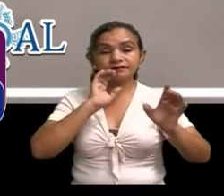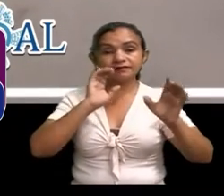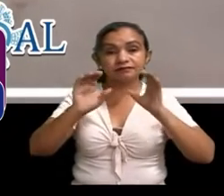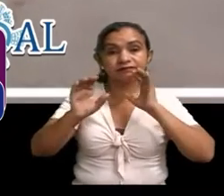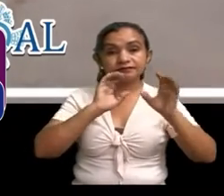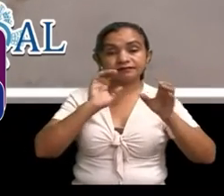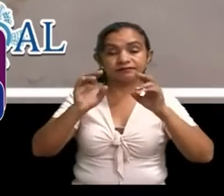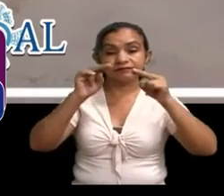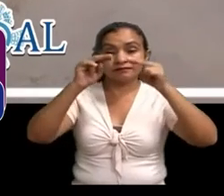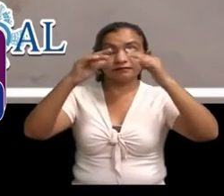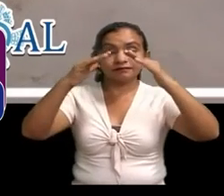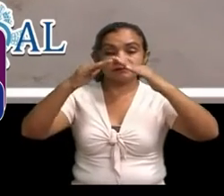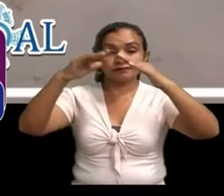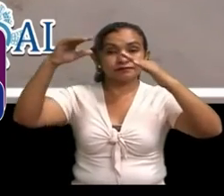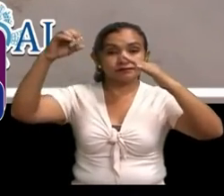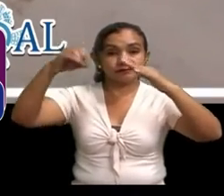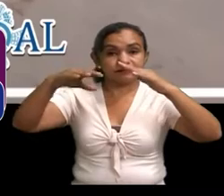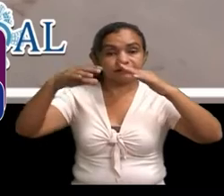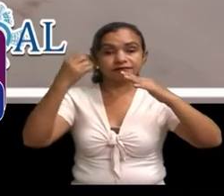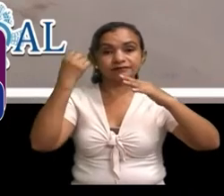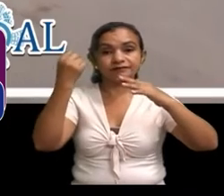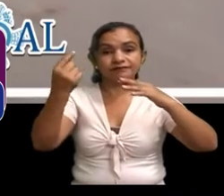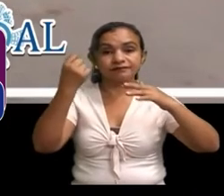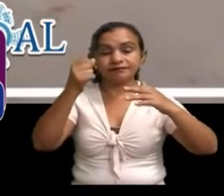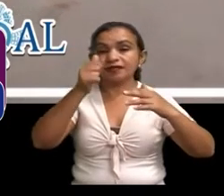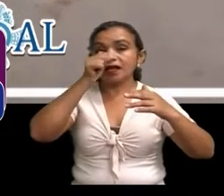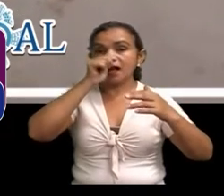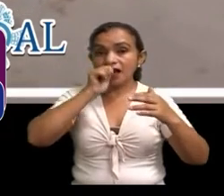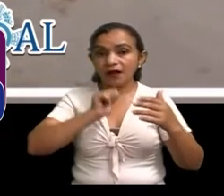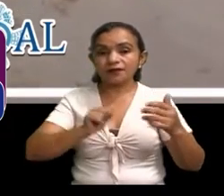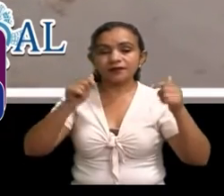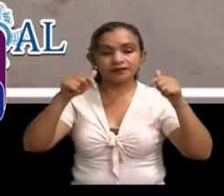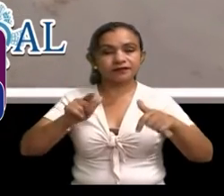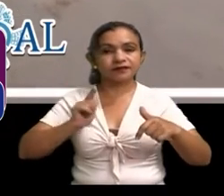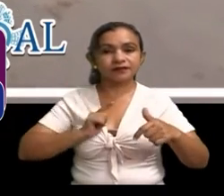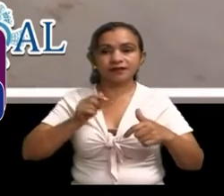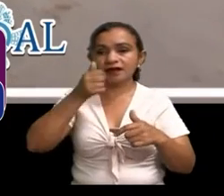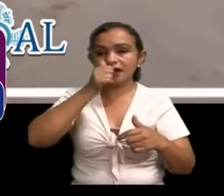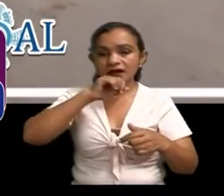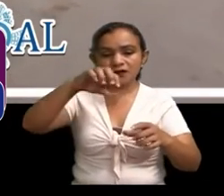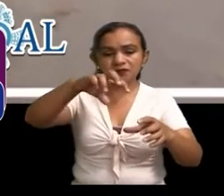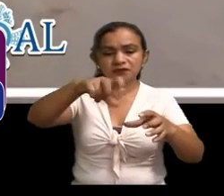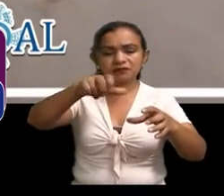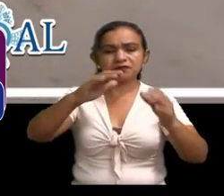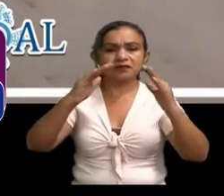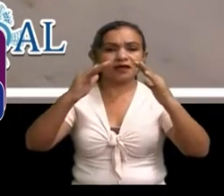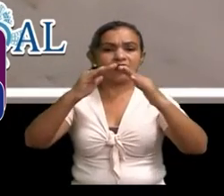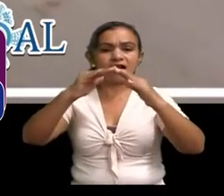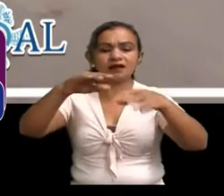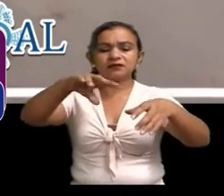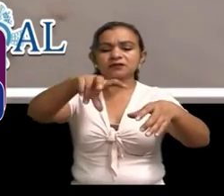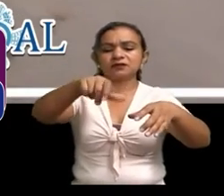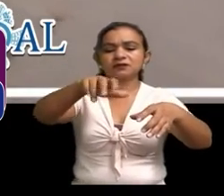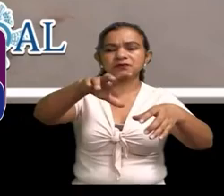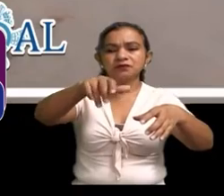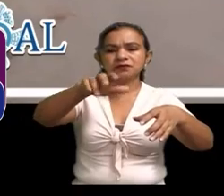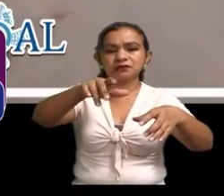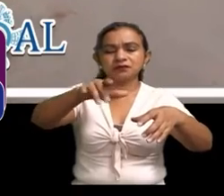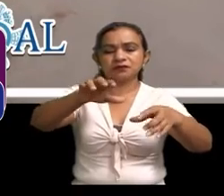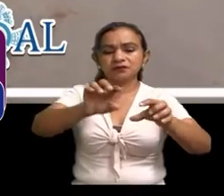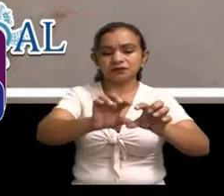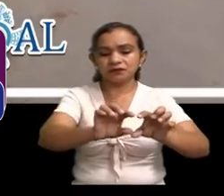tienen electricidad y les hacía falta el agua. Ahora tienen agua desde su casa y con arrastre